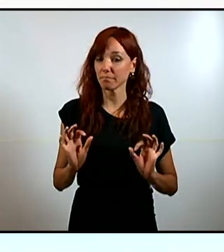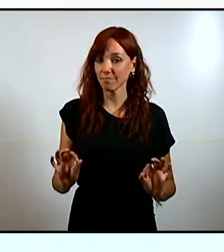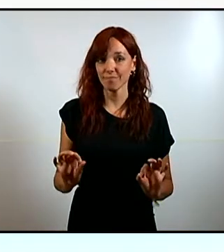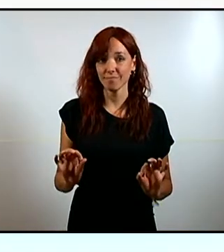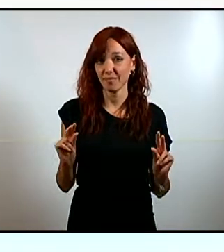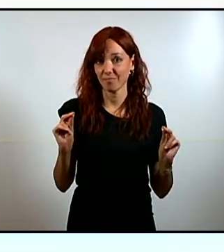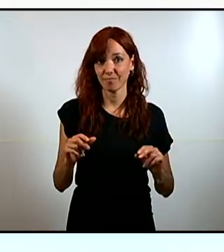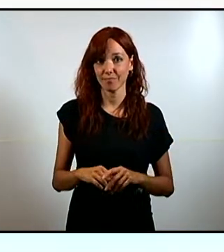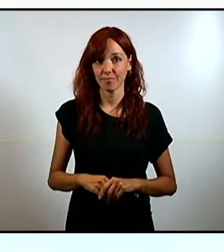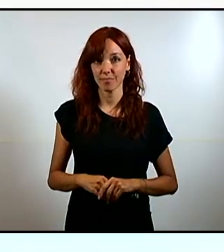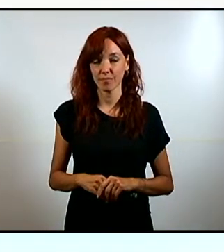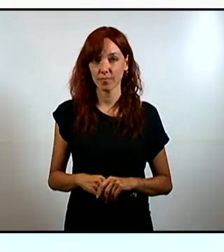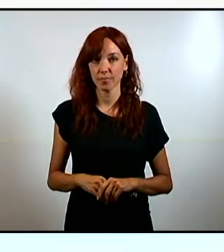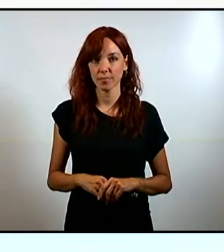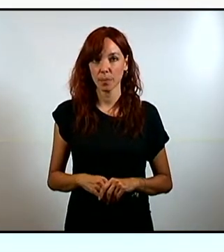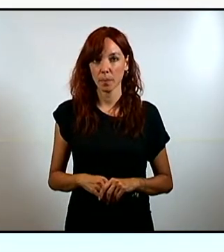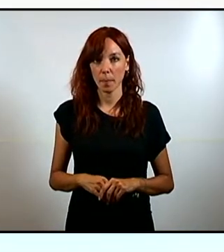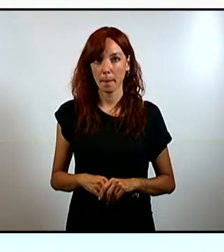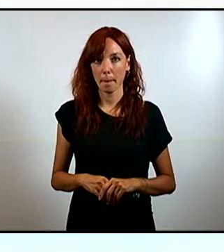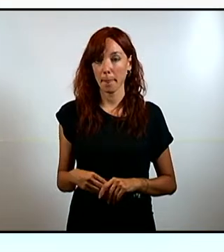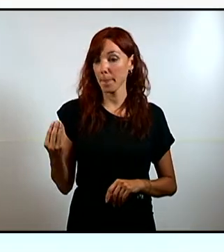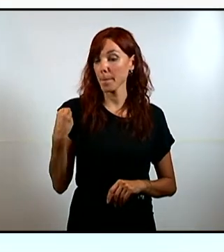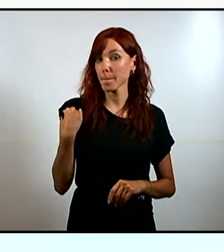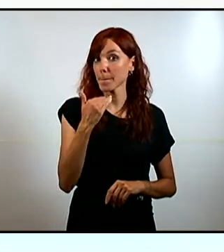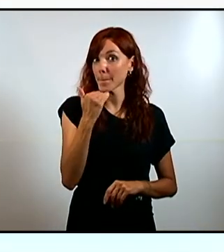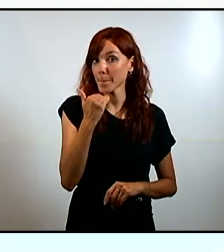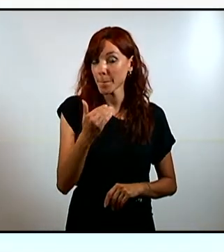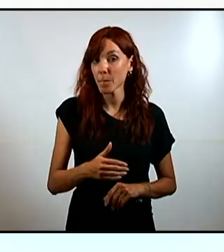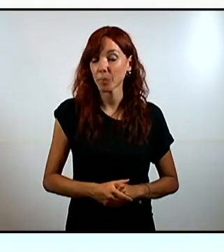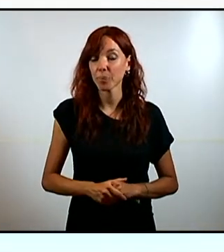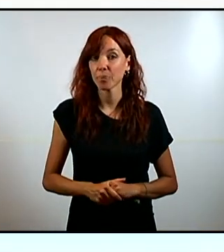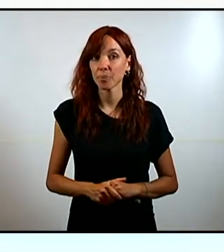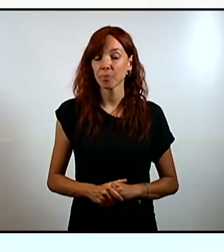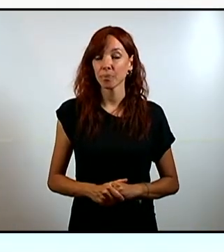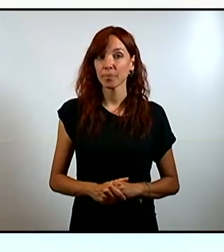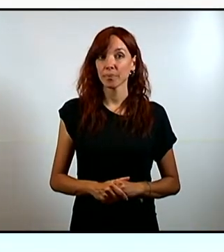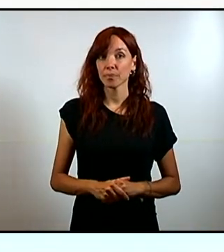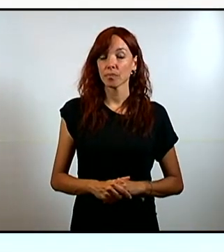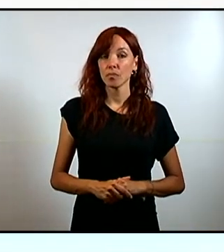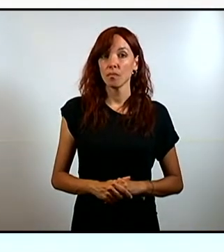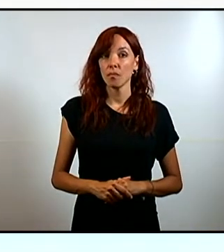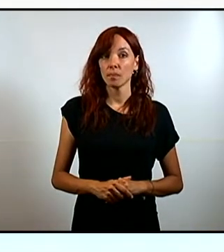decirles. ¿Quieren hacer alguna pregunta?